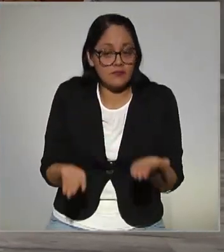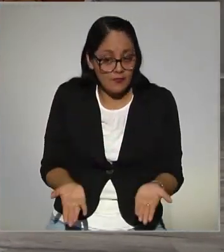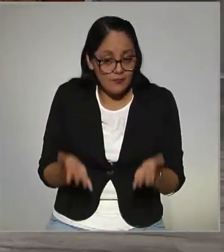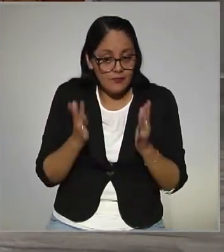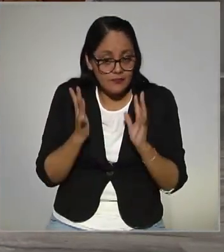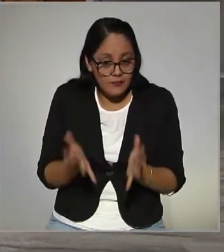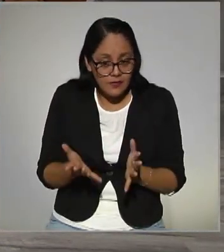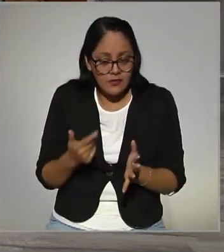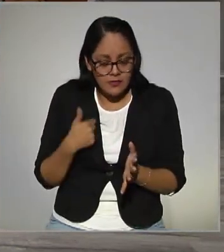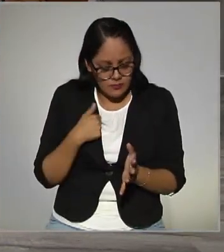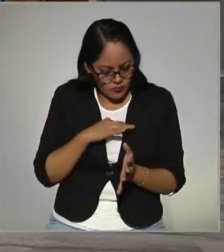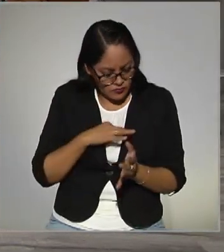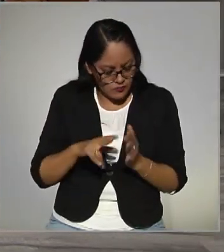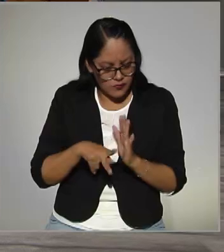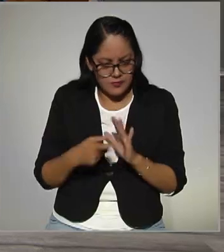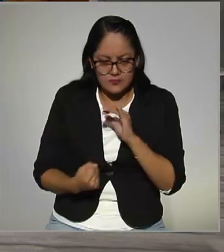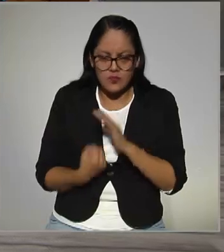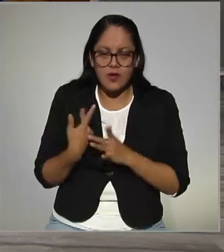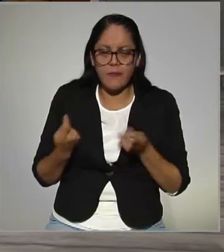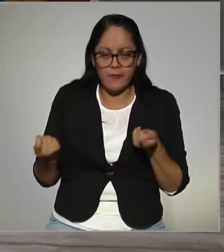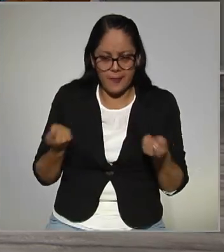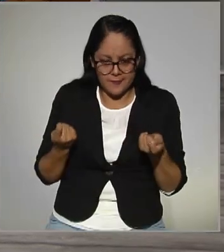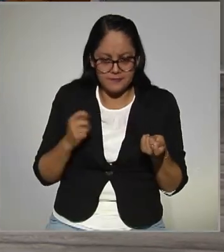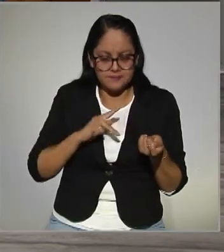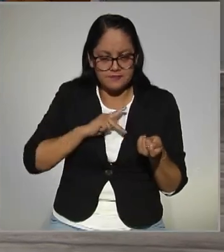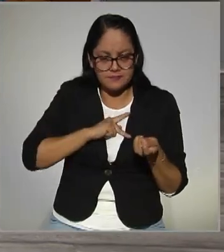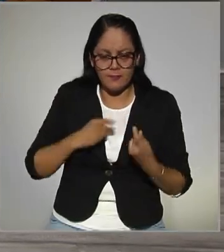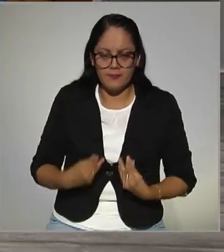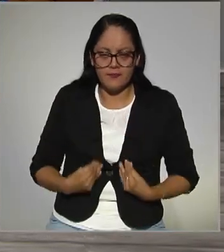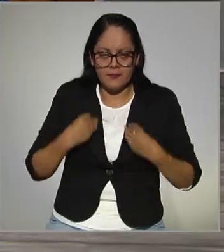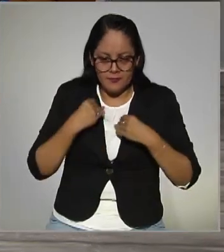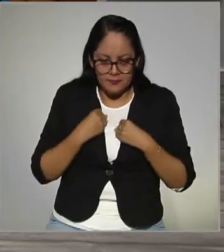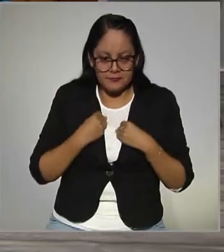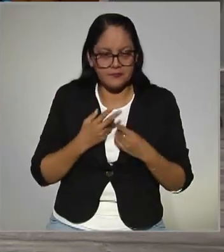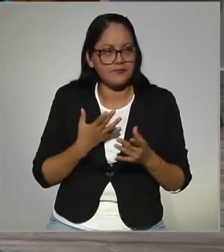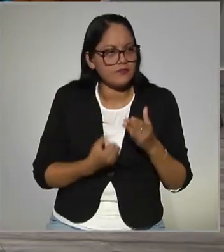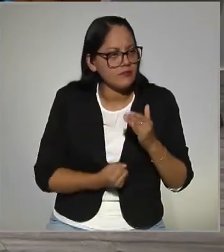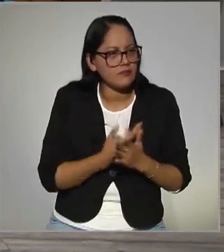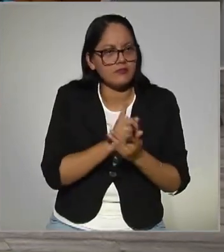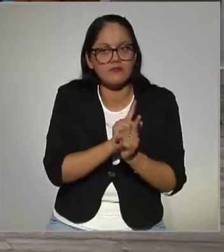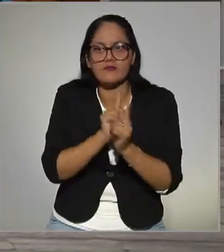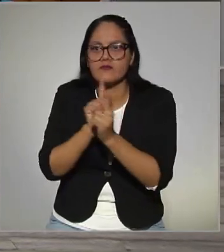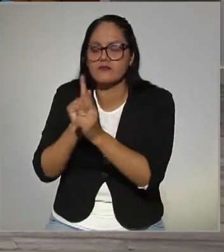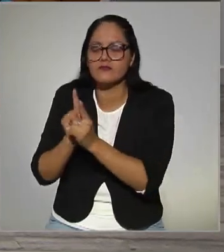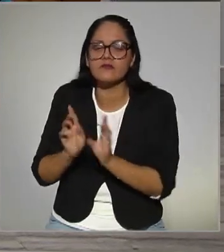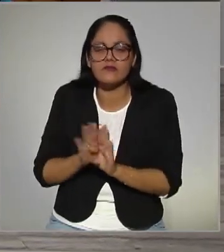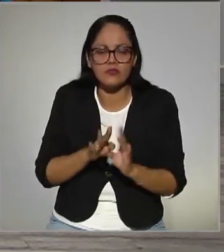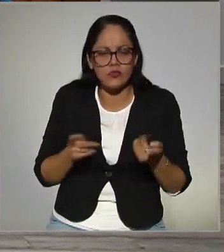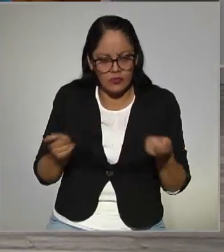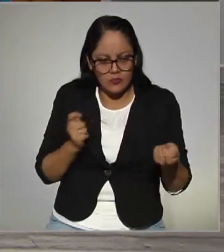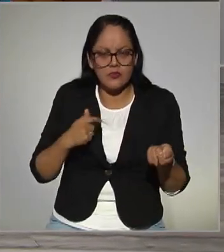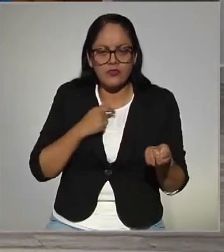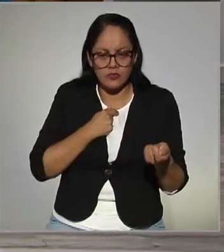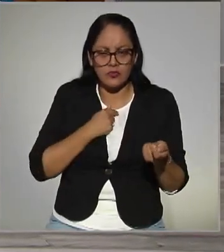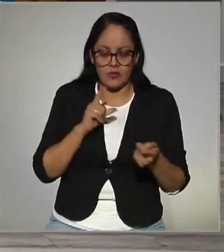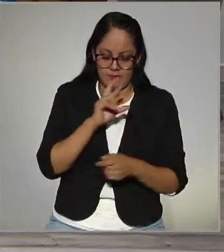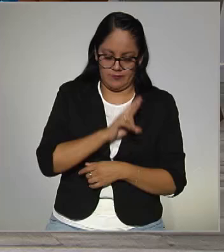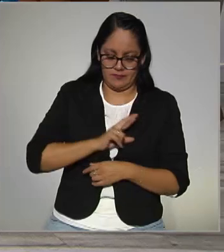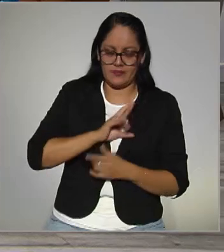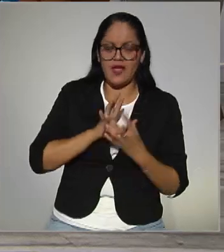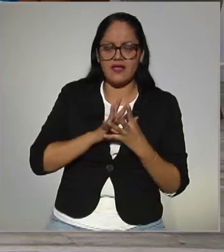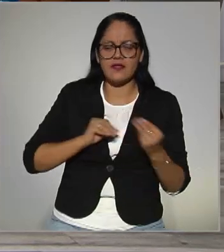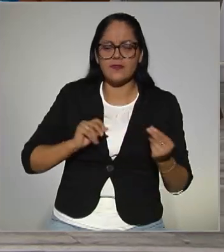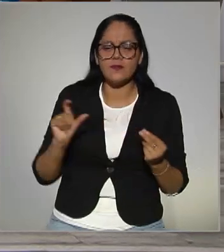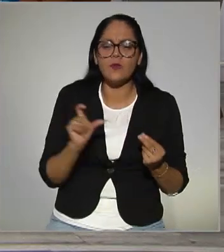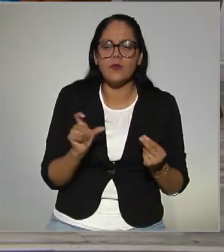nuevo control de mi persona y nueva elaboración de mis vínculos. ¿Cuándo terminamos de tener resentimientos?